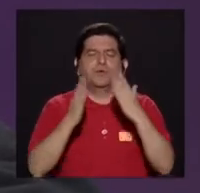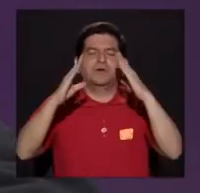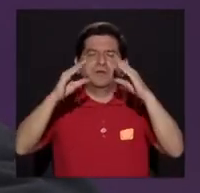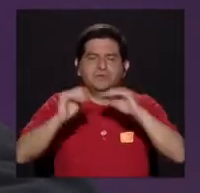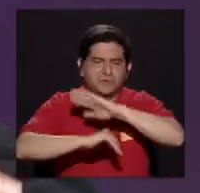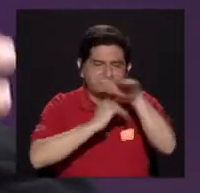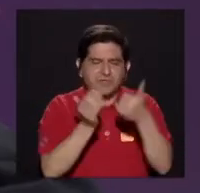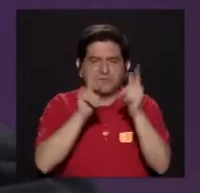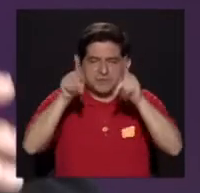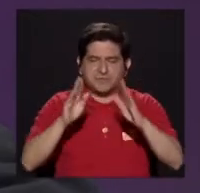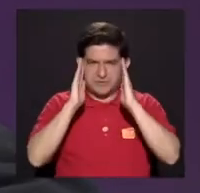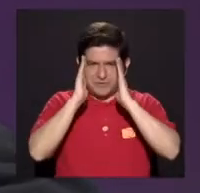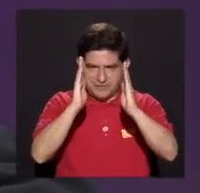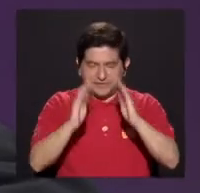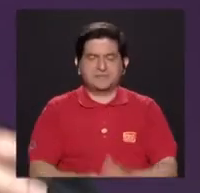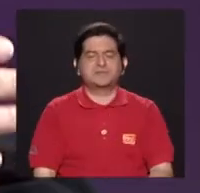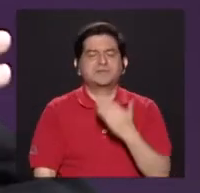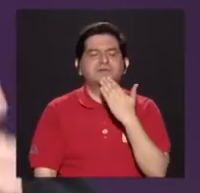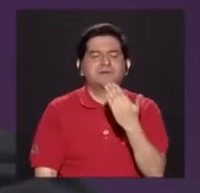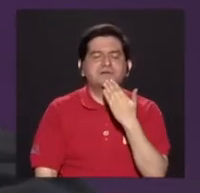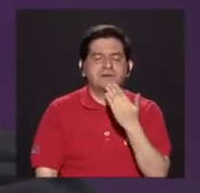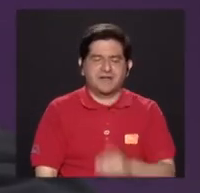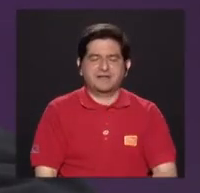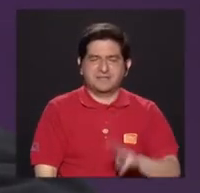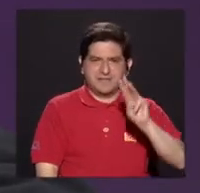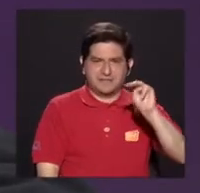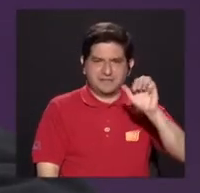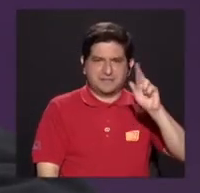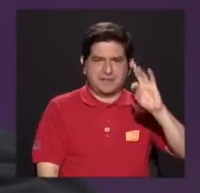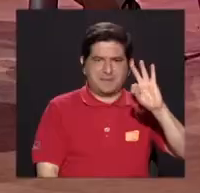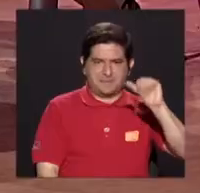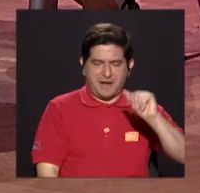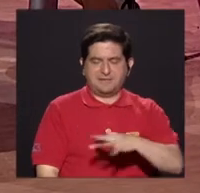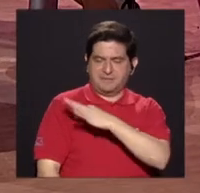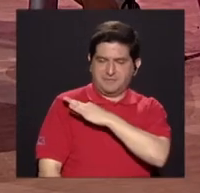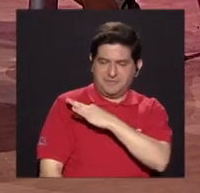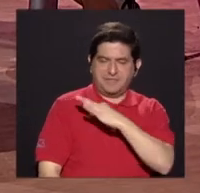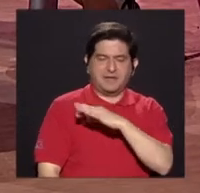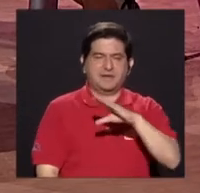a toda la audiencia. Gracias a Marta por la invitación y a Montserrat por compartir este espacio.